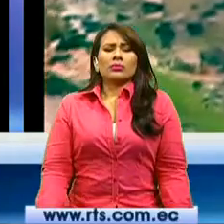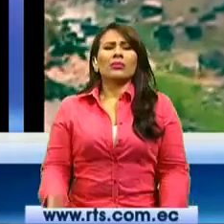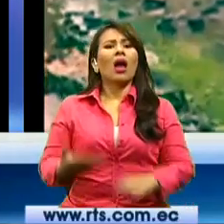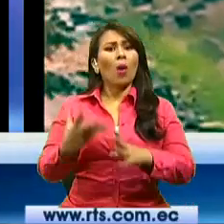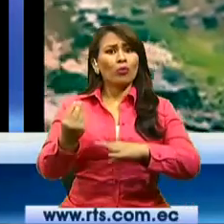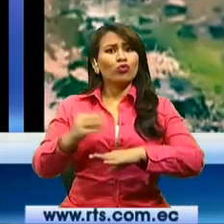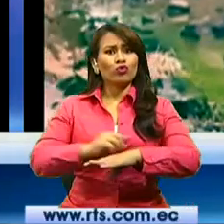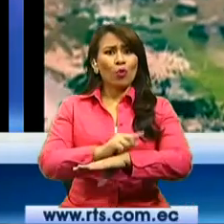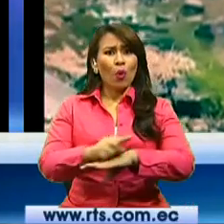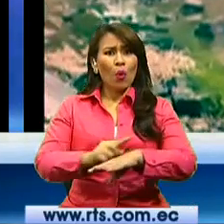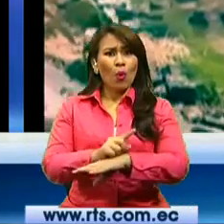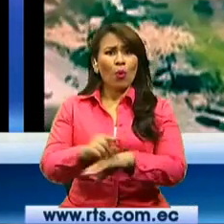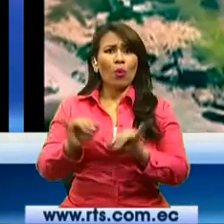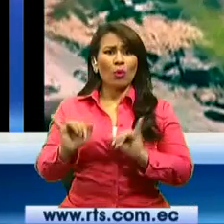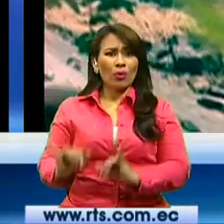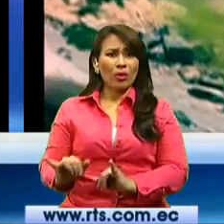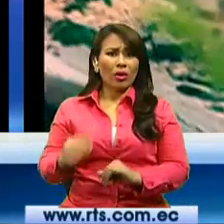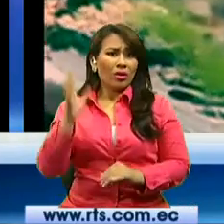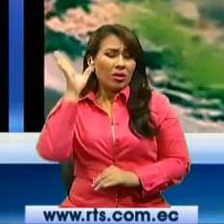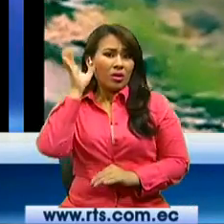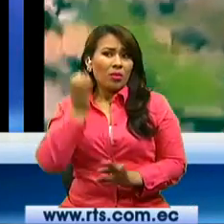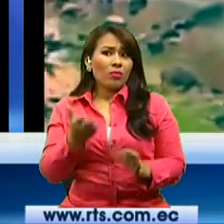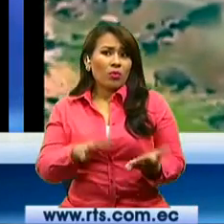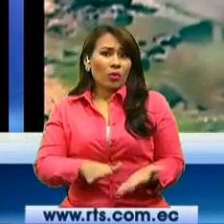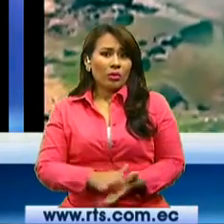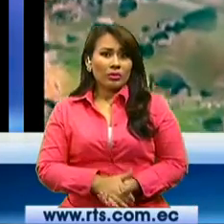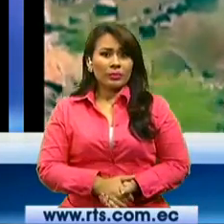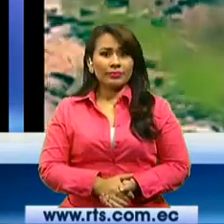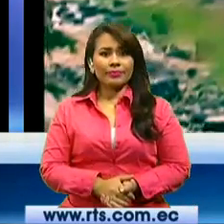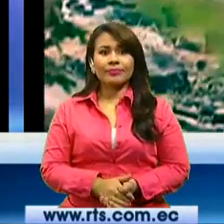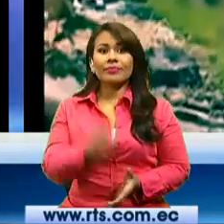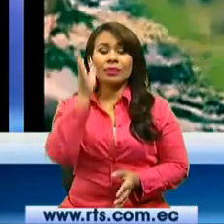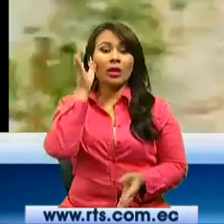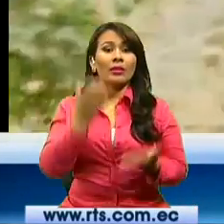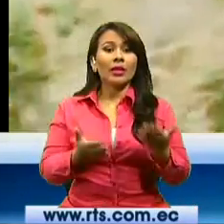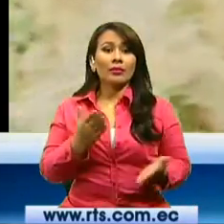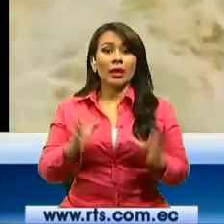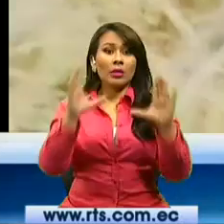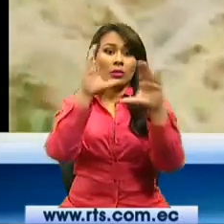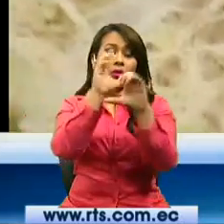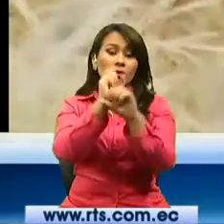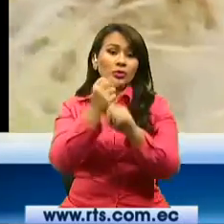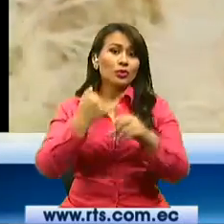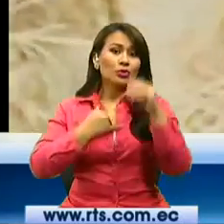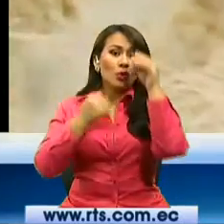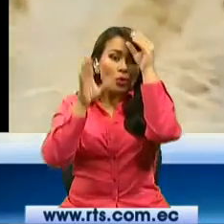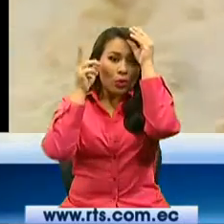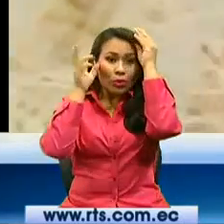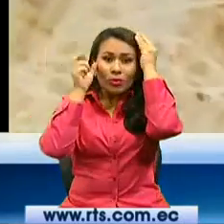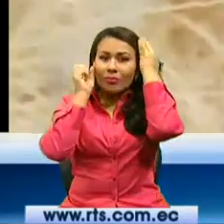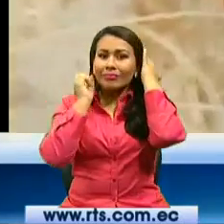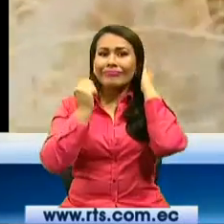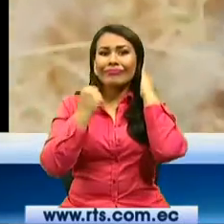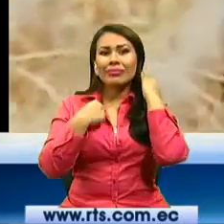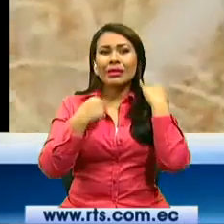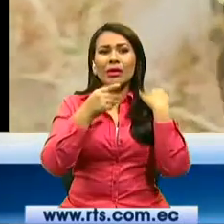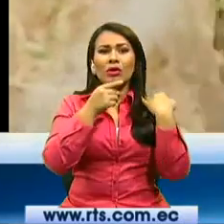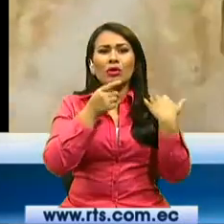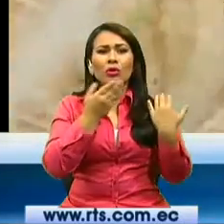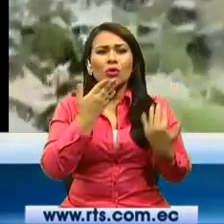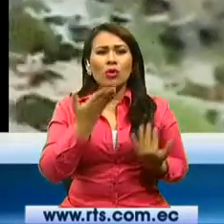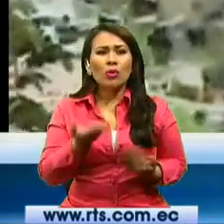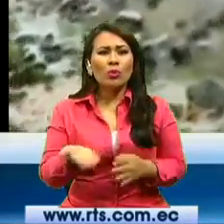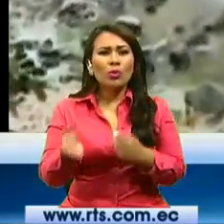pasado, qué sé yo, más de 12 horas. Podría ser en la noche. No creo que lo haya muerto aquí, ¿no? Quizás lo